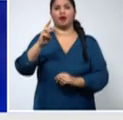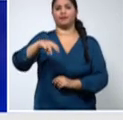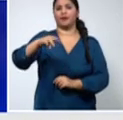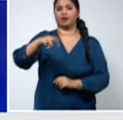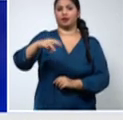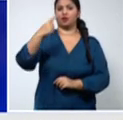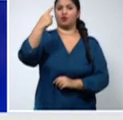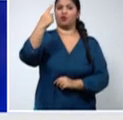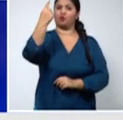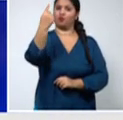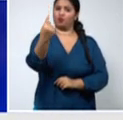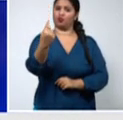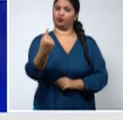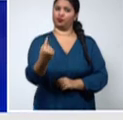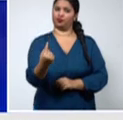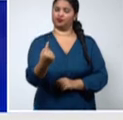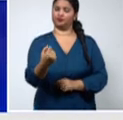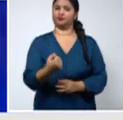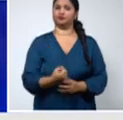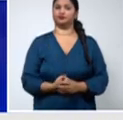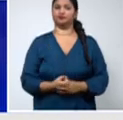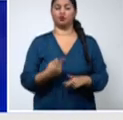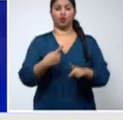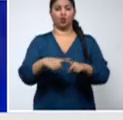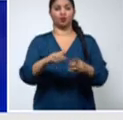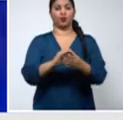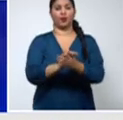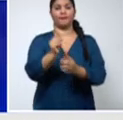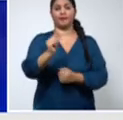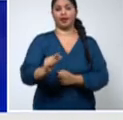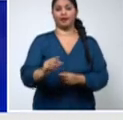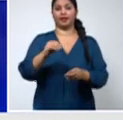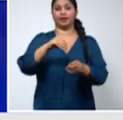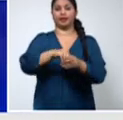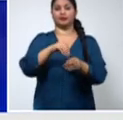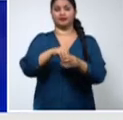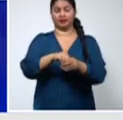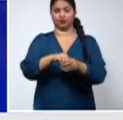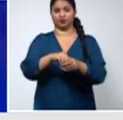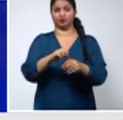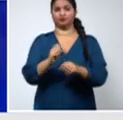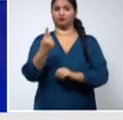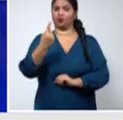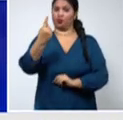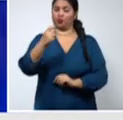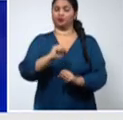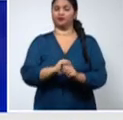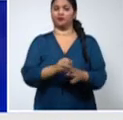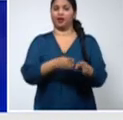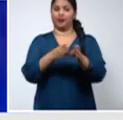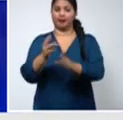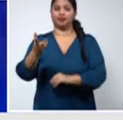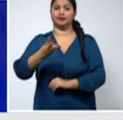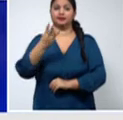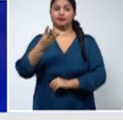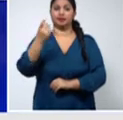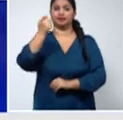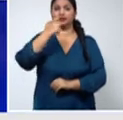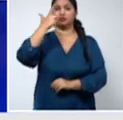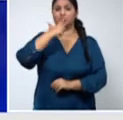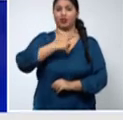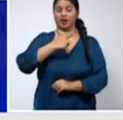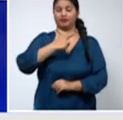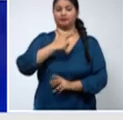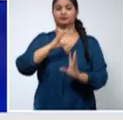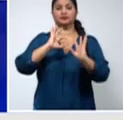provincia de Mayabeque, del municipio Batabanó. 3 de la provincia de Ciego de Ávila, como siempre